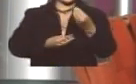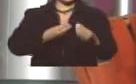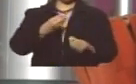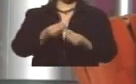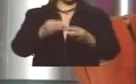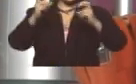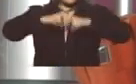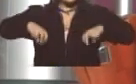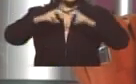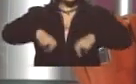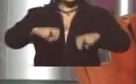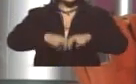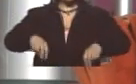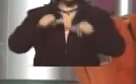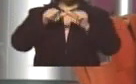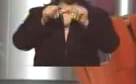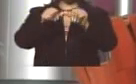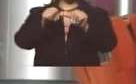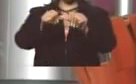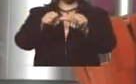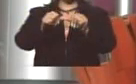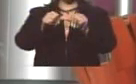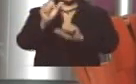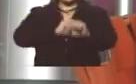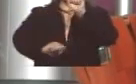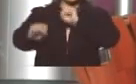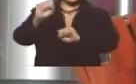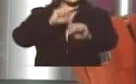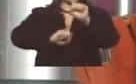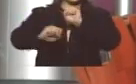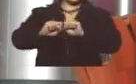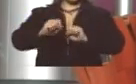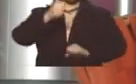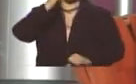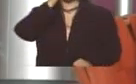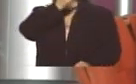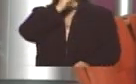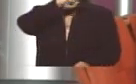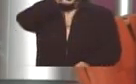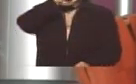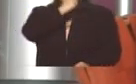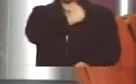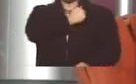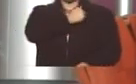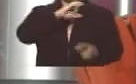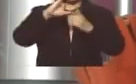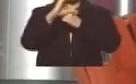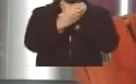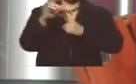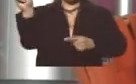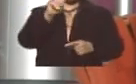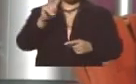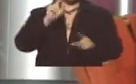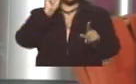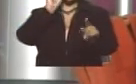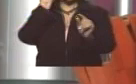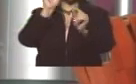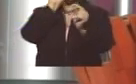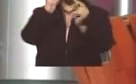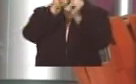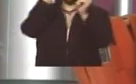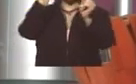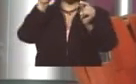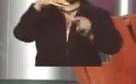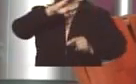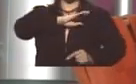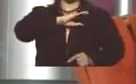esa investigación constante y defensa con mucha pasión por nuestra cultura venezolana y en